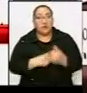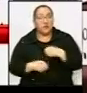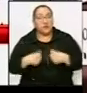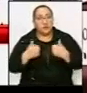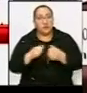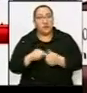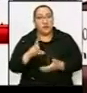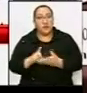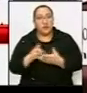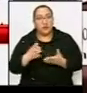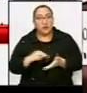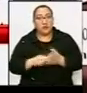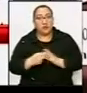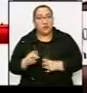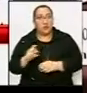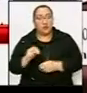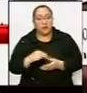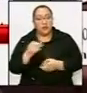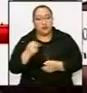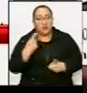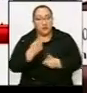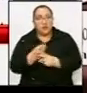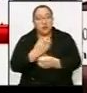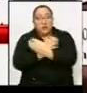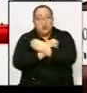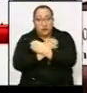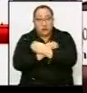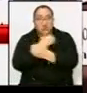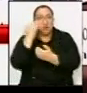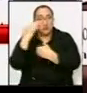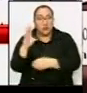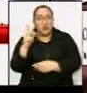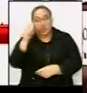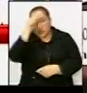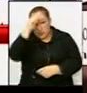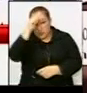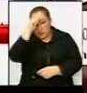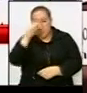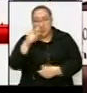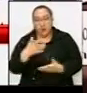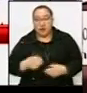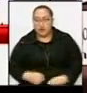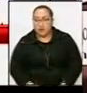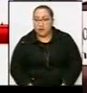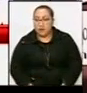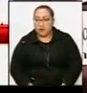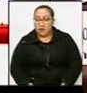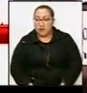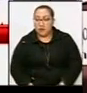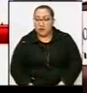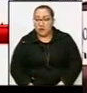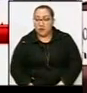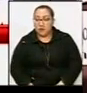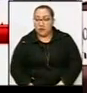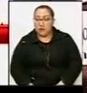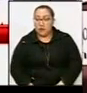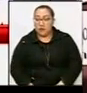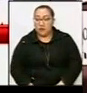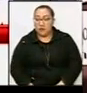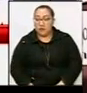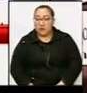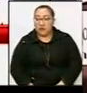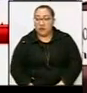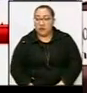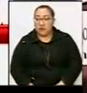porque ese producto normalmente, ministro, llega a Lambayeque, Piura y Tumbes, ese producto papa. Y por eso que en Lima de repente no